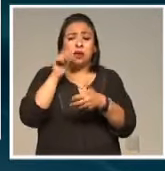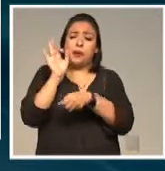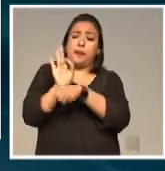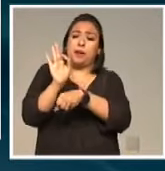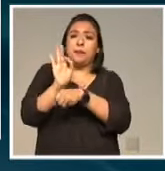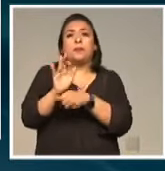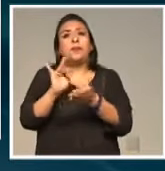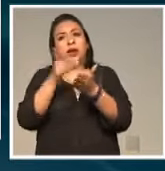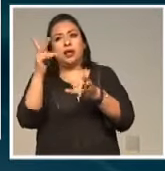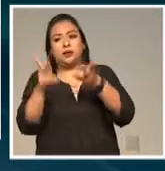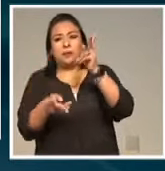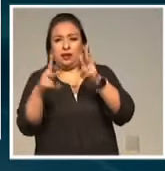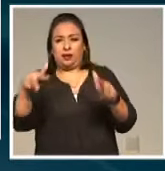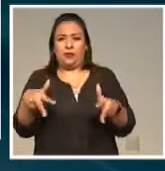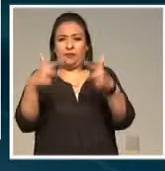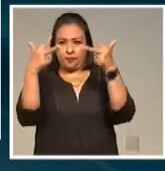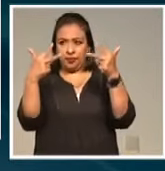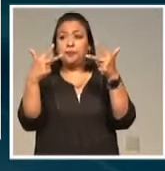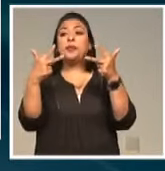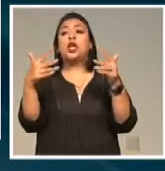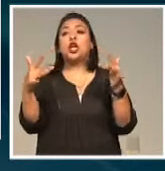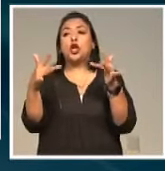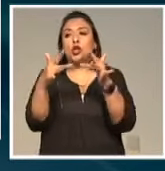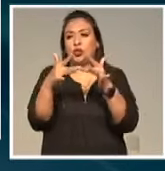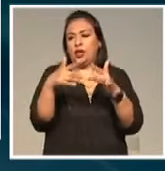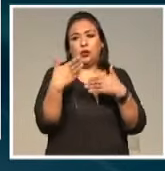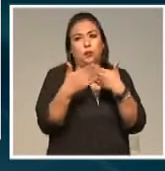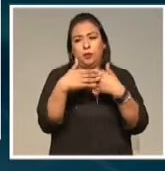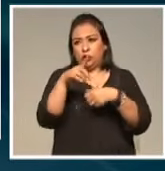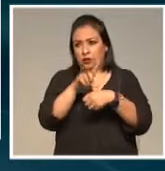muchísimo esta conversación y estaremos en contacto en los